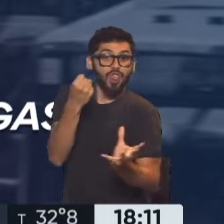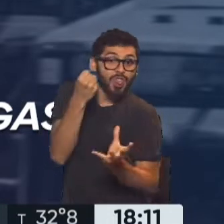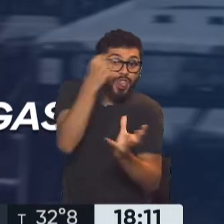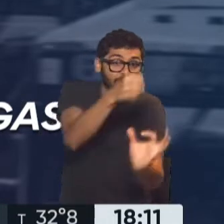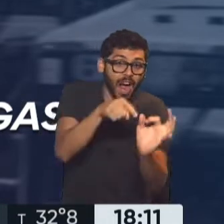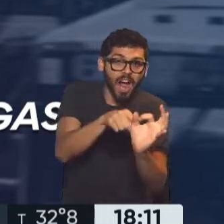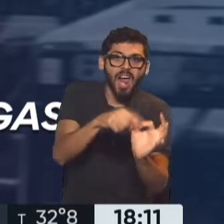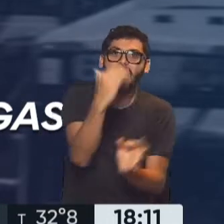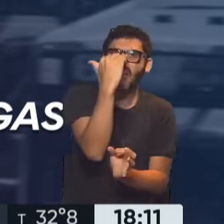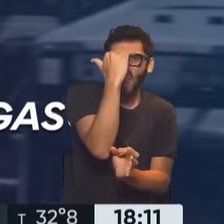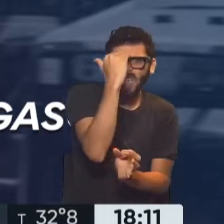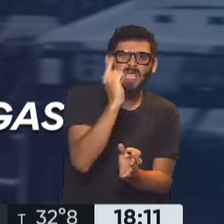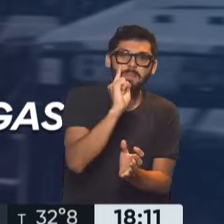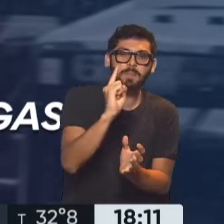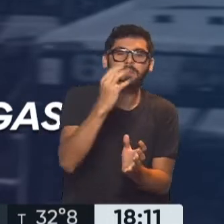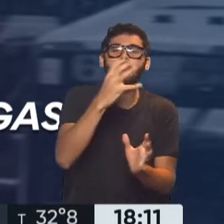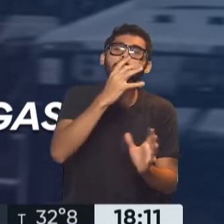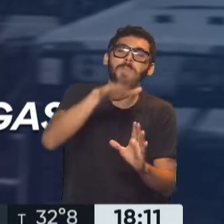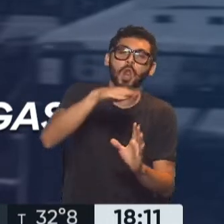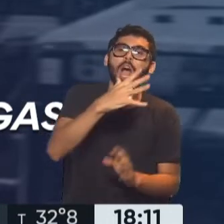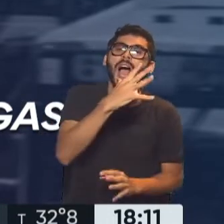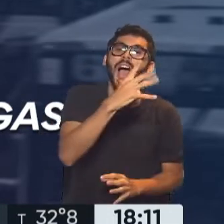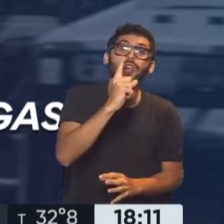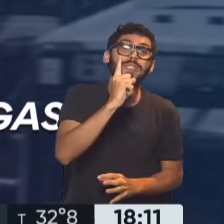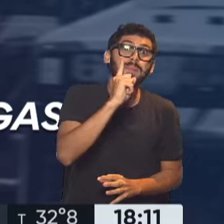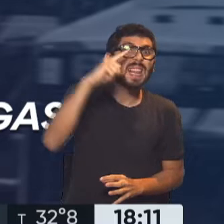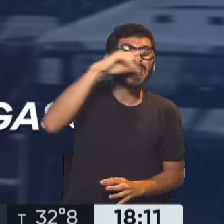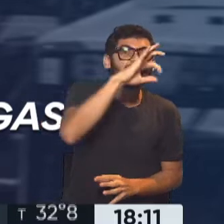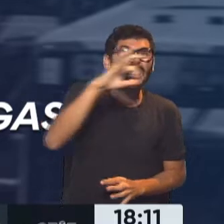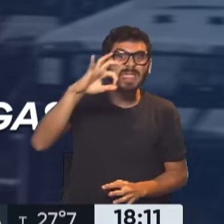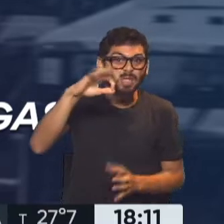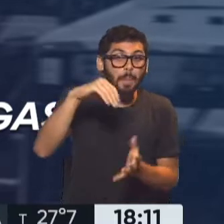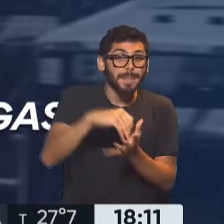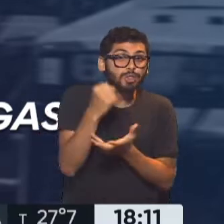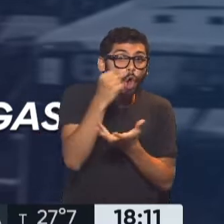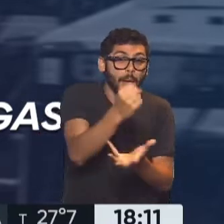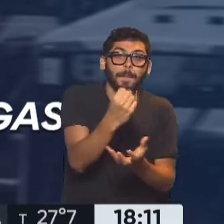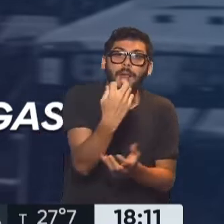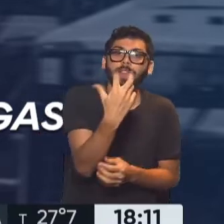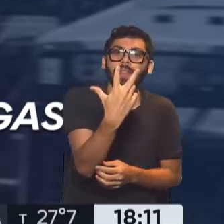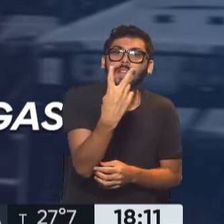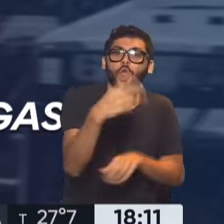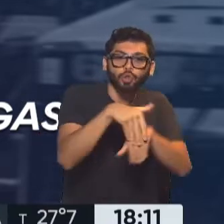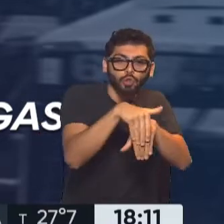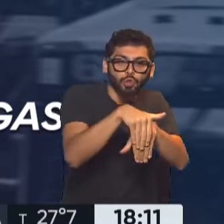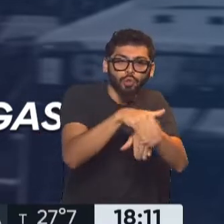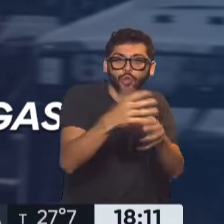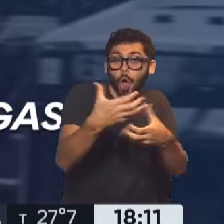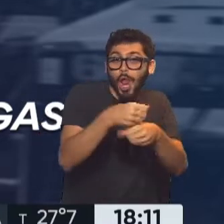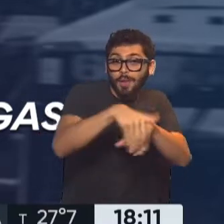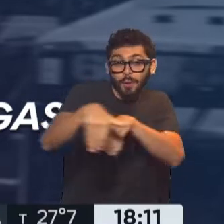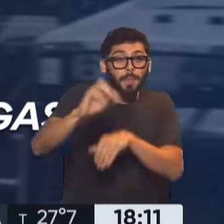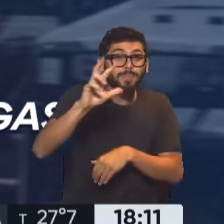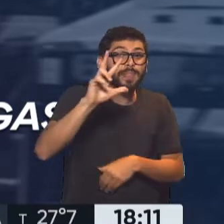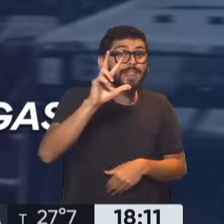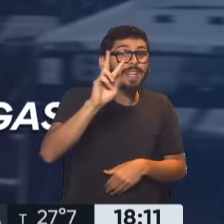Buenos Aires 15.000 millones de pesos, un poquito menos, 14.700 en subsidios a 32 líneas. 32 líneas, hay que tener en cuenta que son las